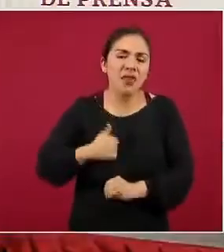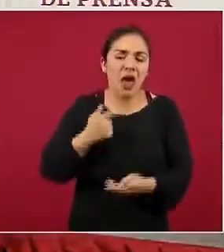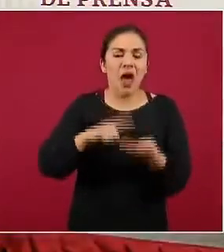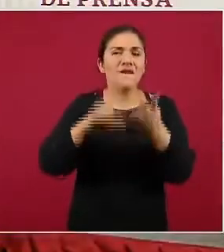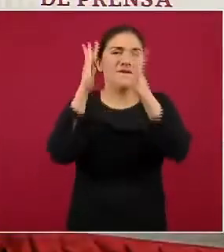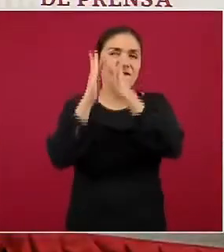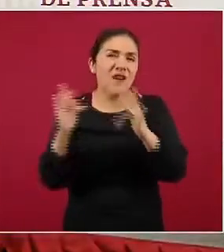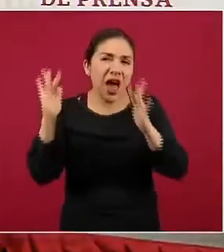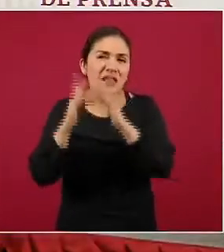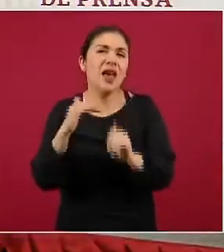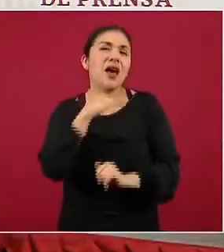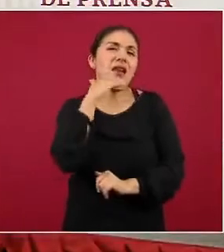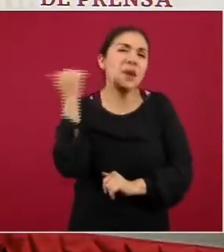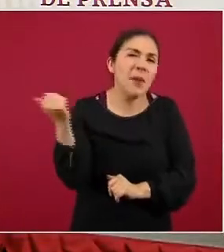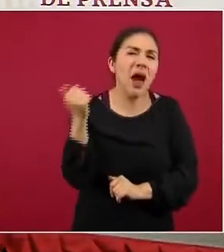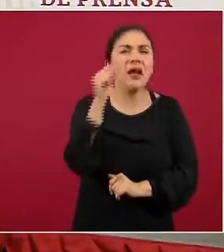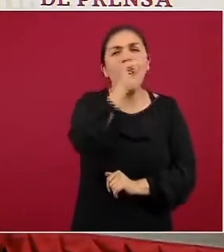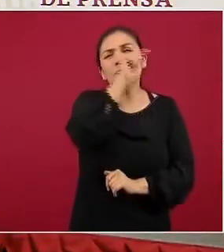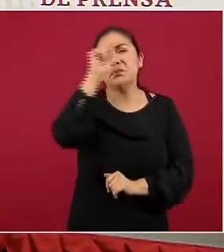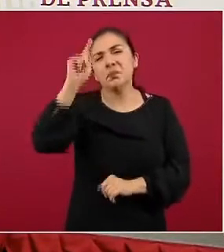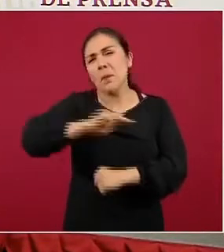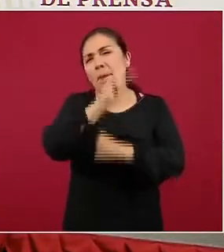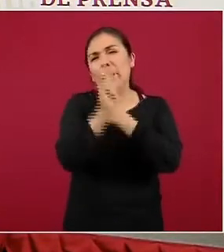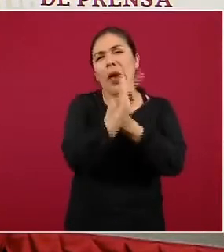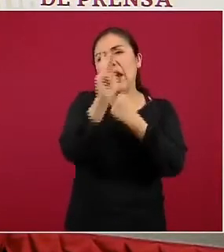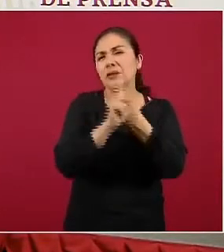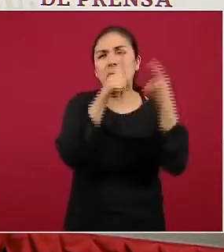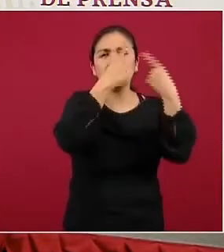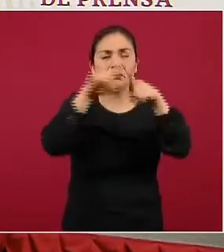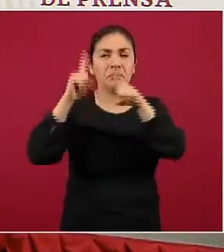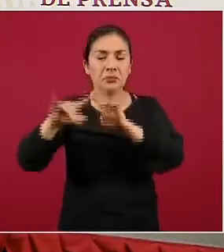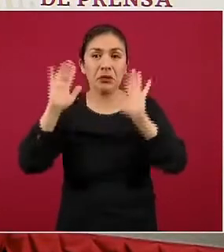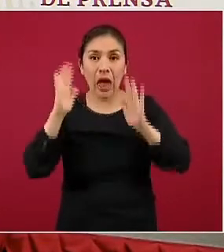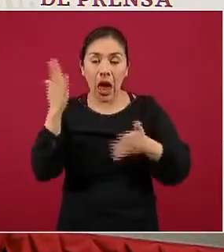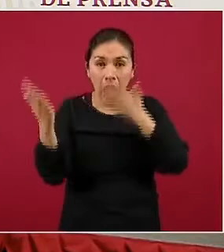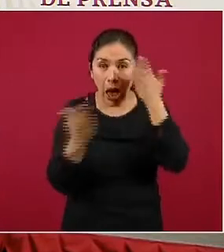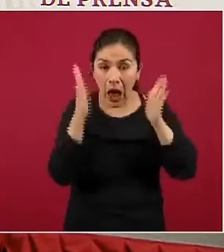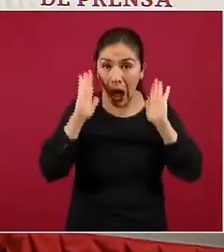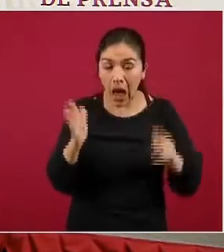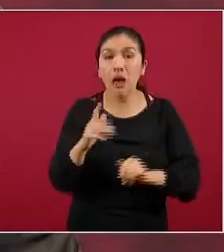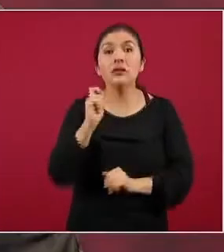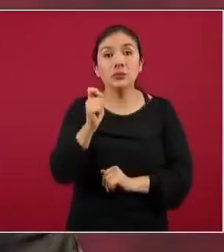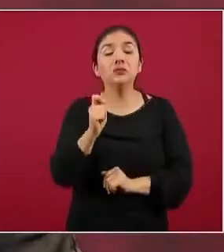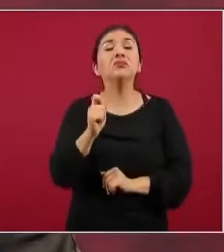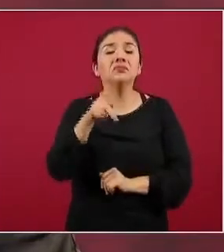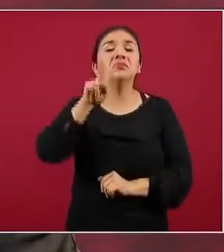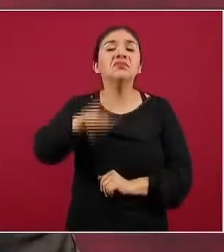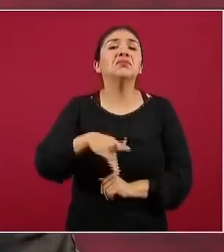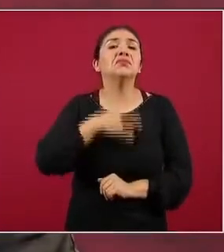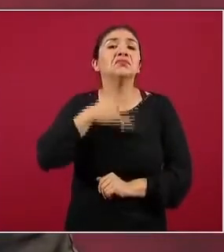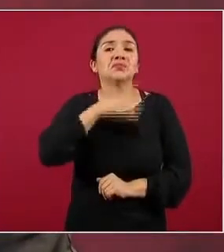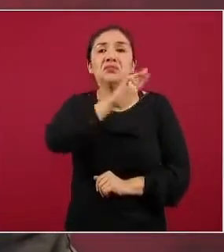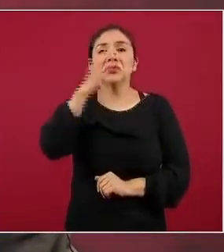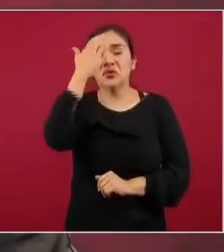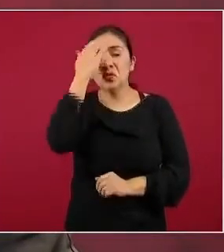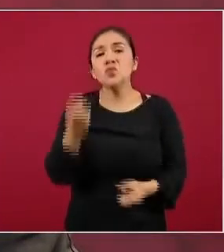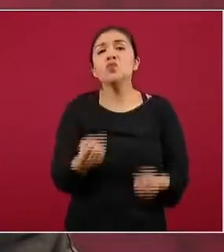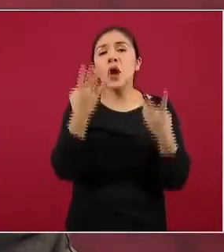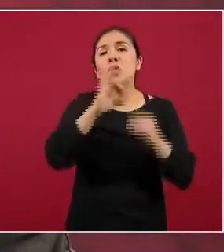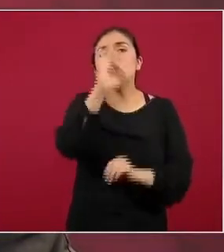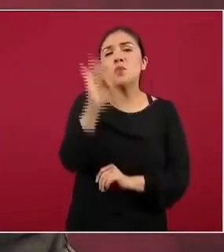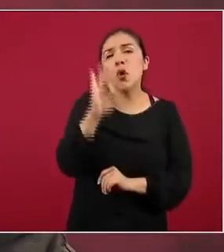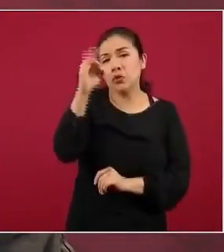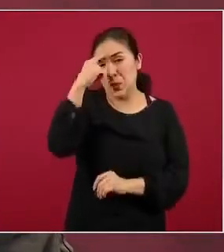en Francia, otros en Alemania, en varios países que han estado afectados por la epidemia, se ha reconocido los porcentajes de